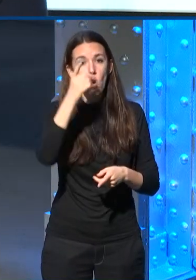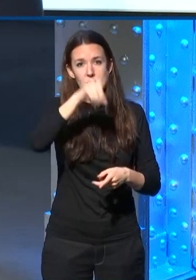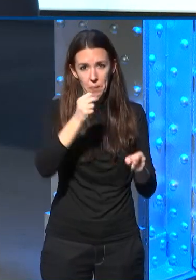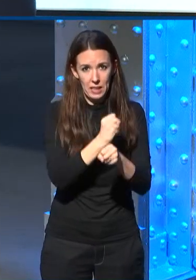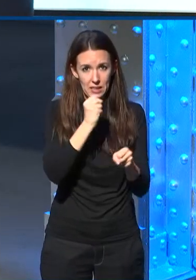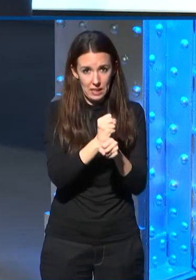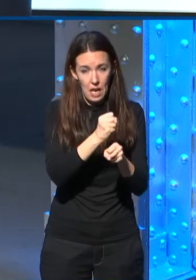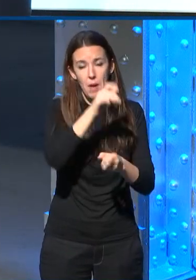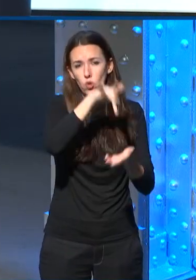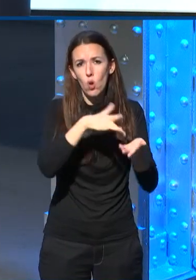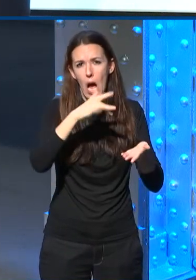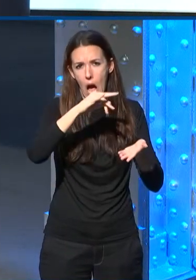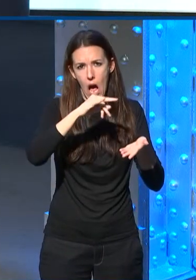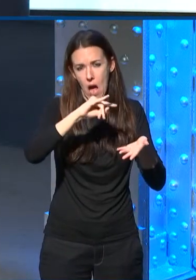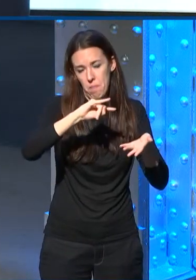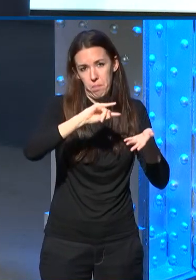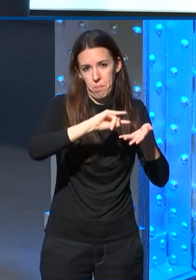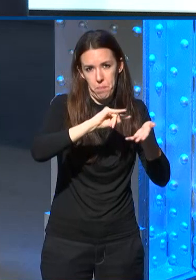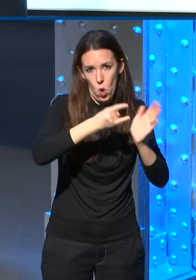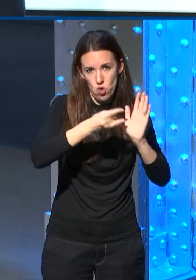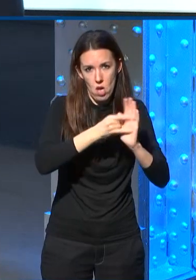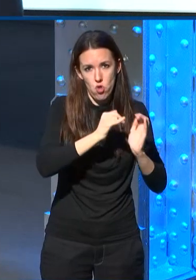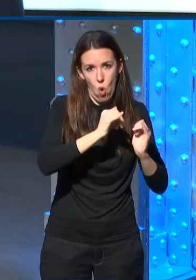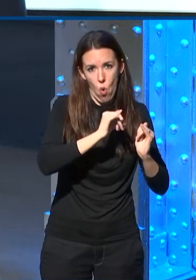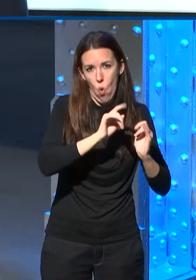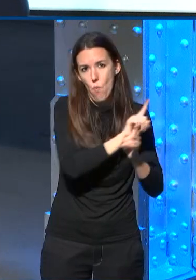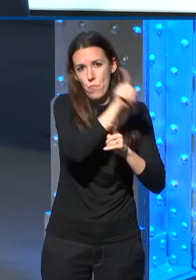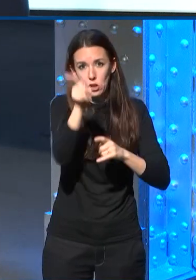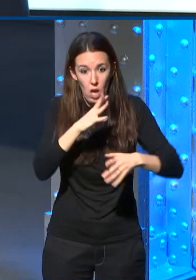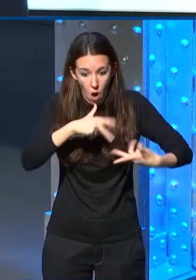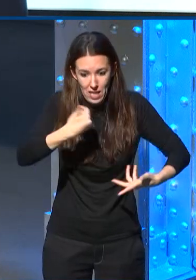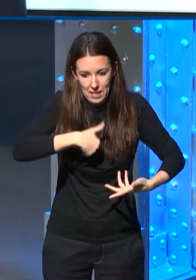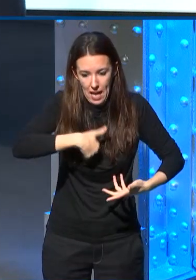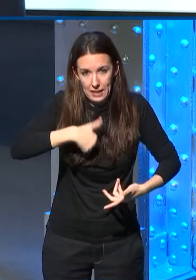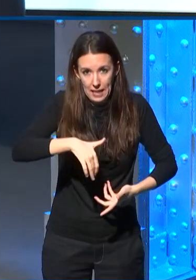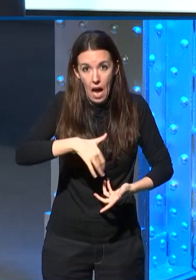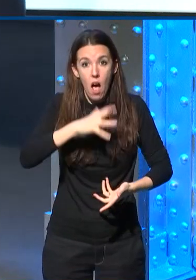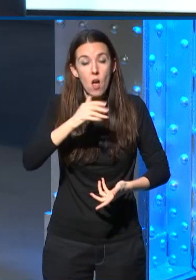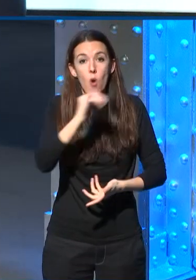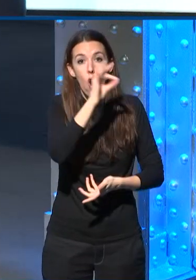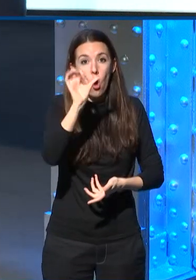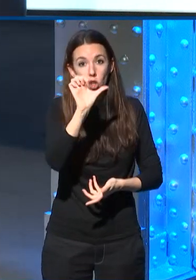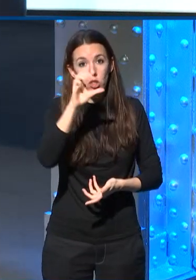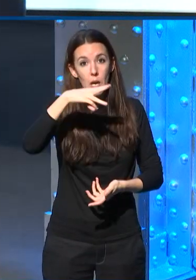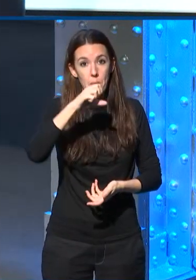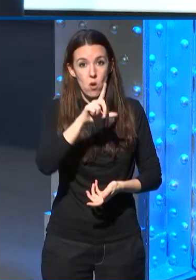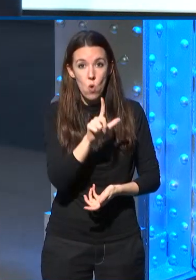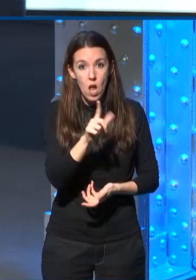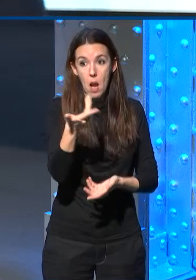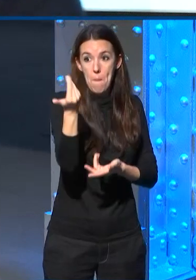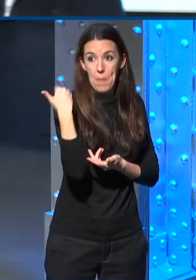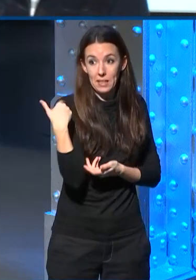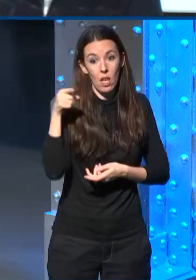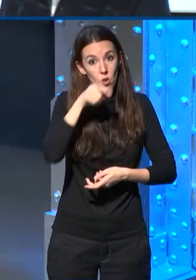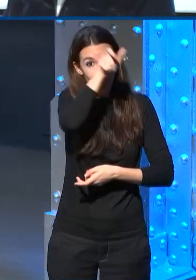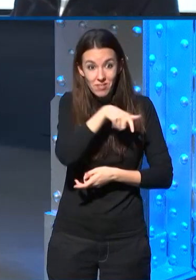de proyectos de varias misiones que están ahora en marcha. O sea, José Manuel es el pasado, Ignacio